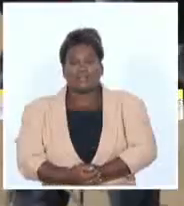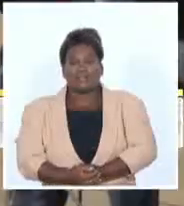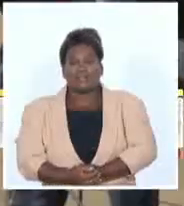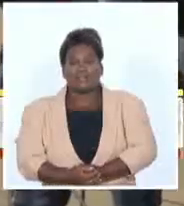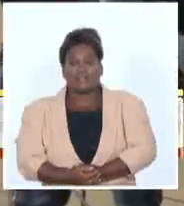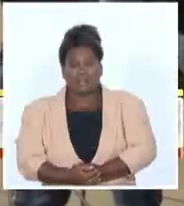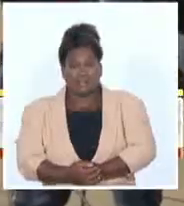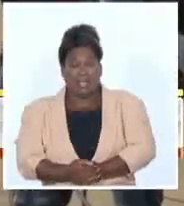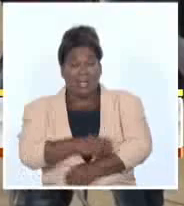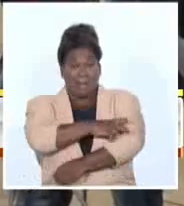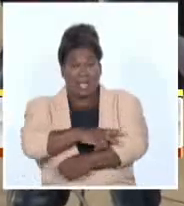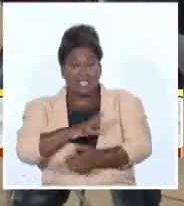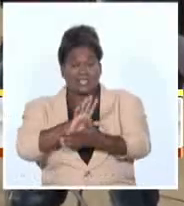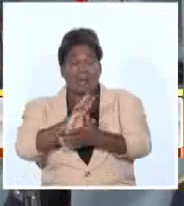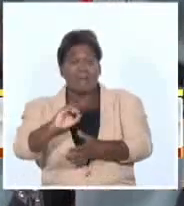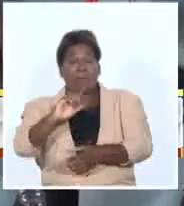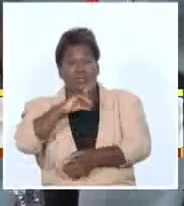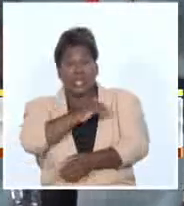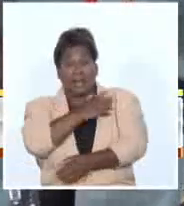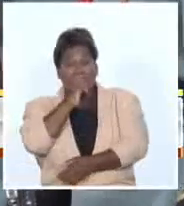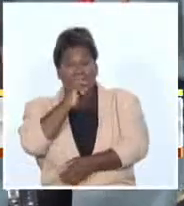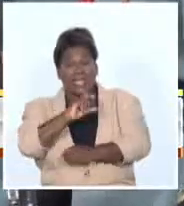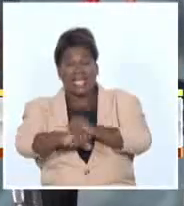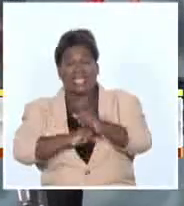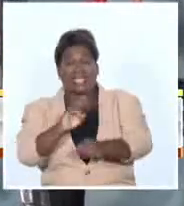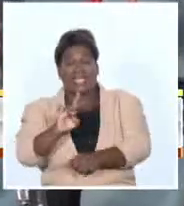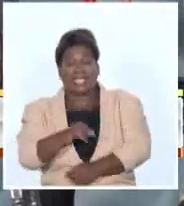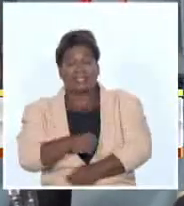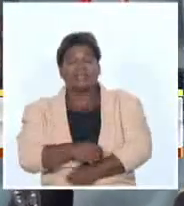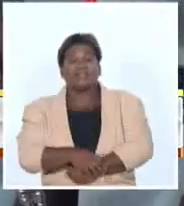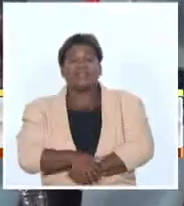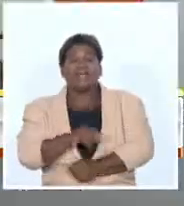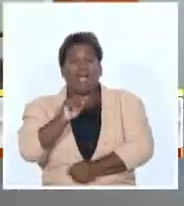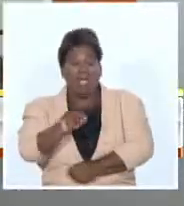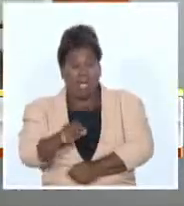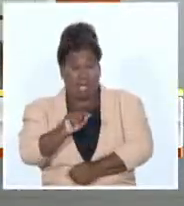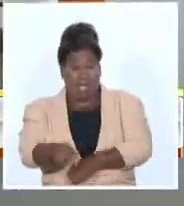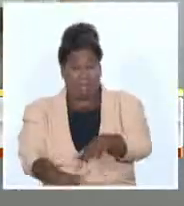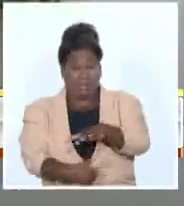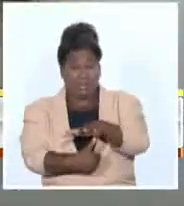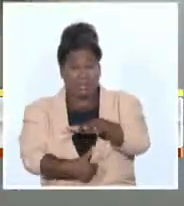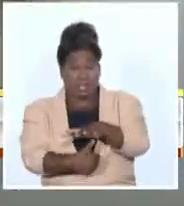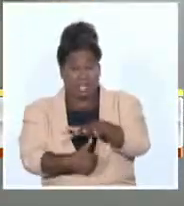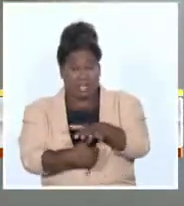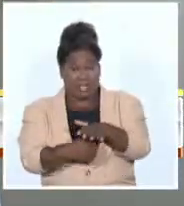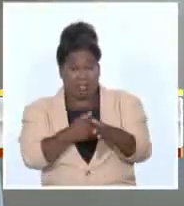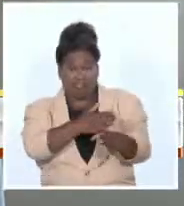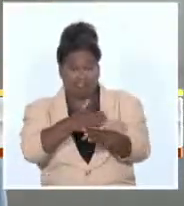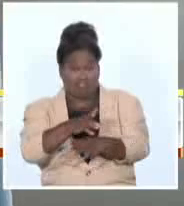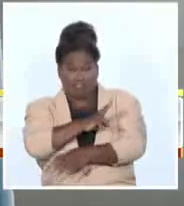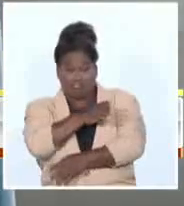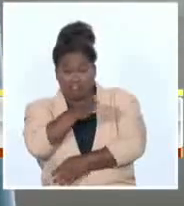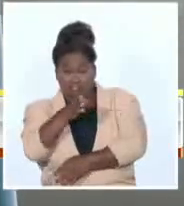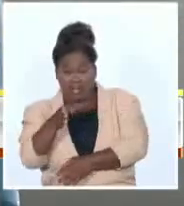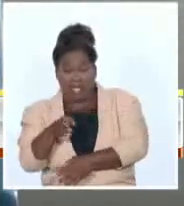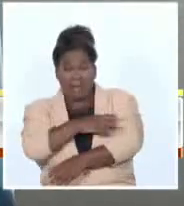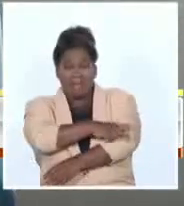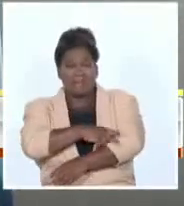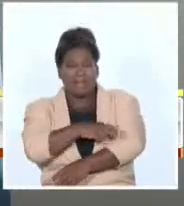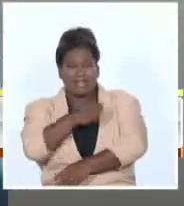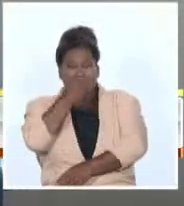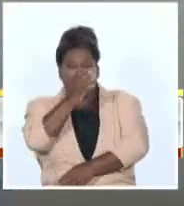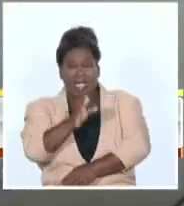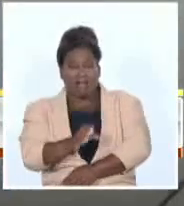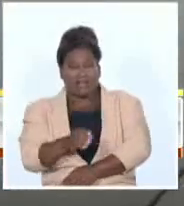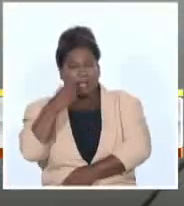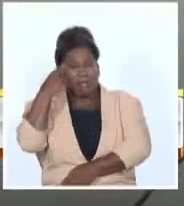Mozambique, la tercera parada del presidente de la República de Cuba, Miguel Díaz-Canel Bermúdez, por países de África, dio la bienvenida al mandatario la mañana de